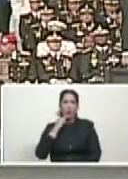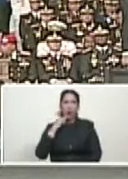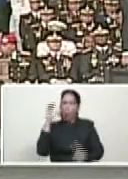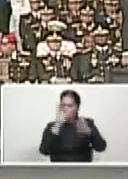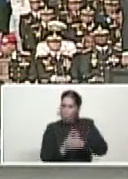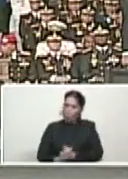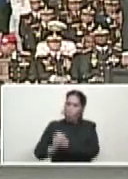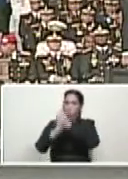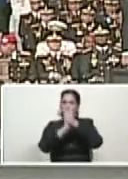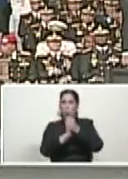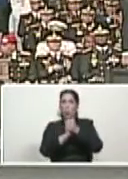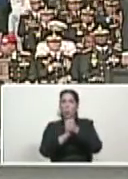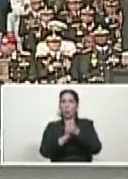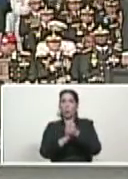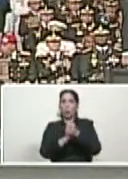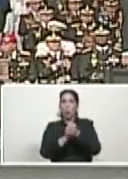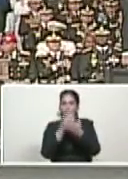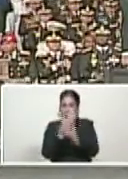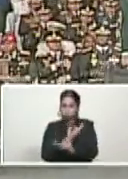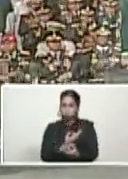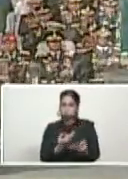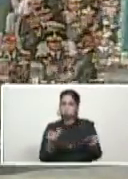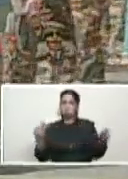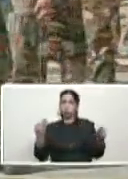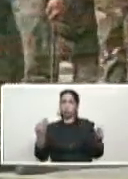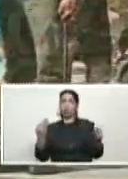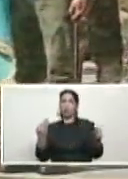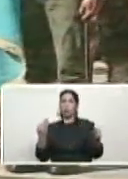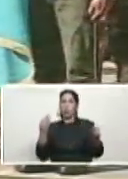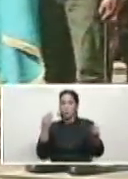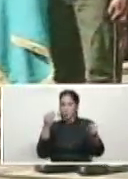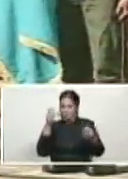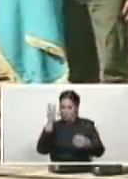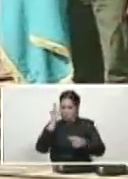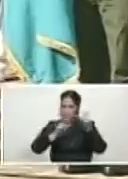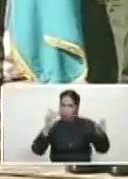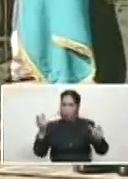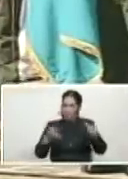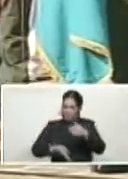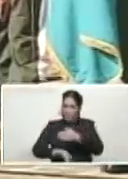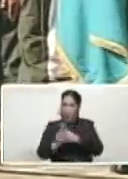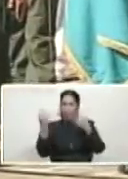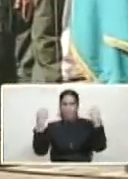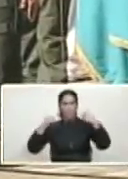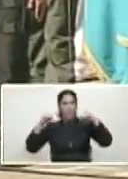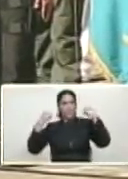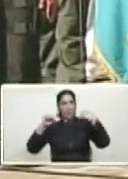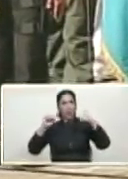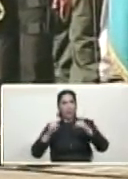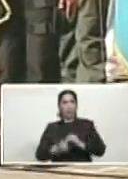unida, disciplinada, cohesionada, preparada.